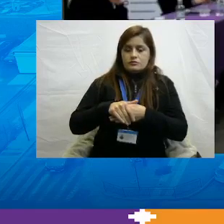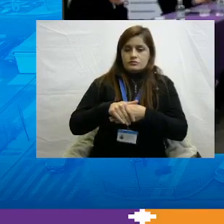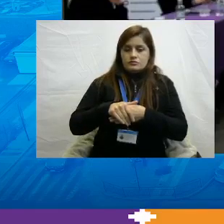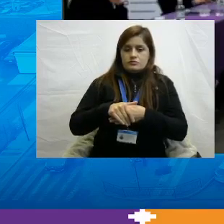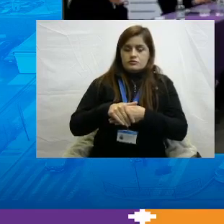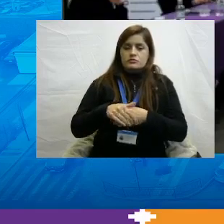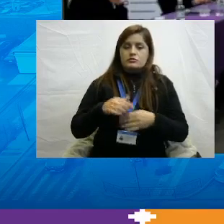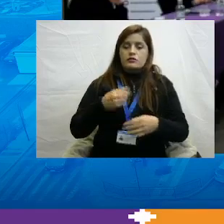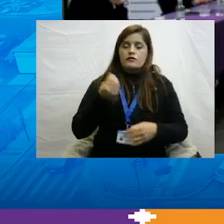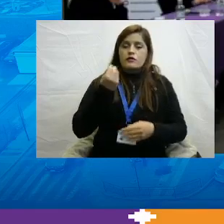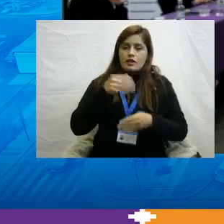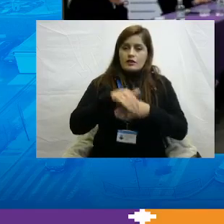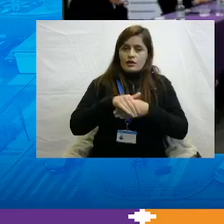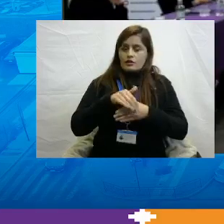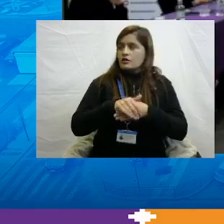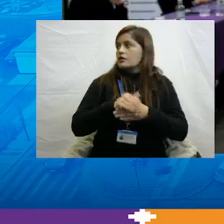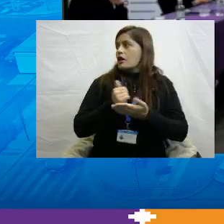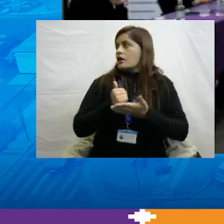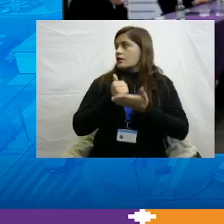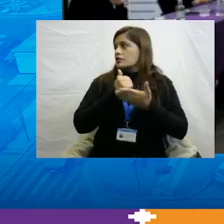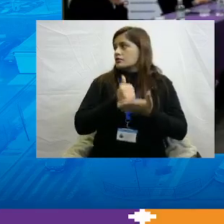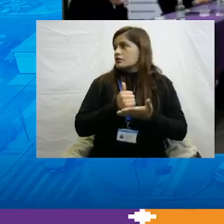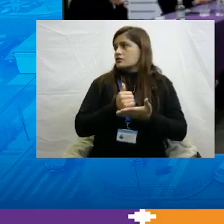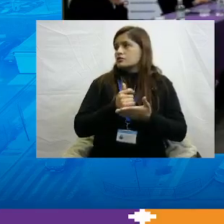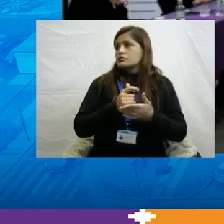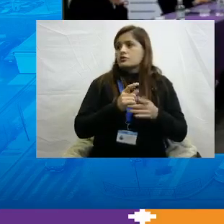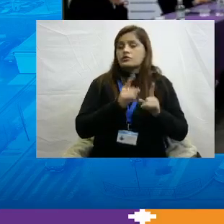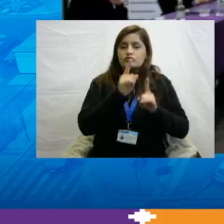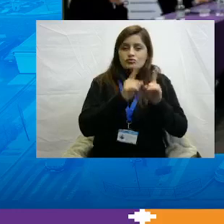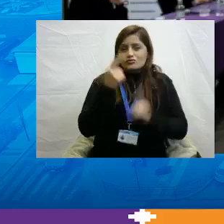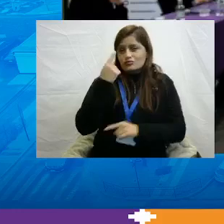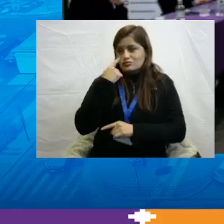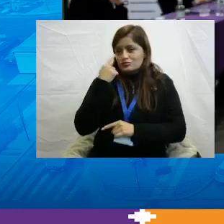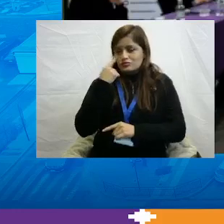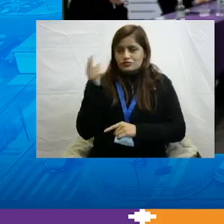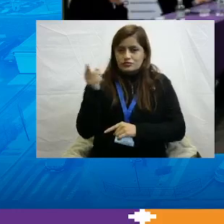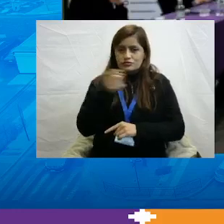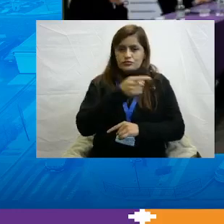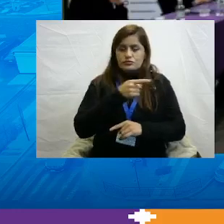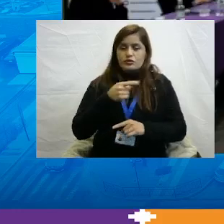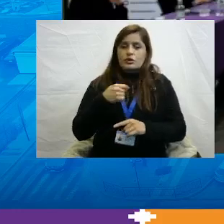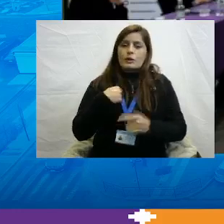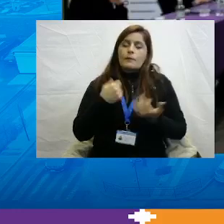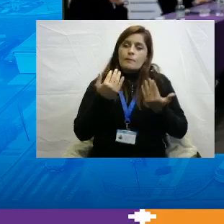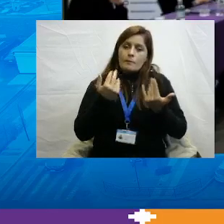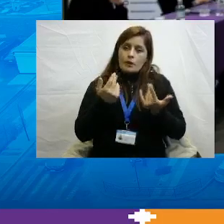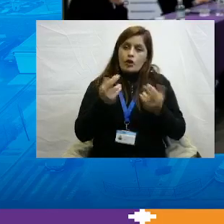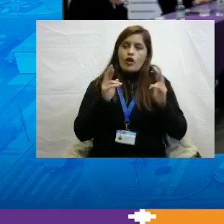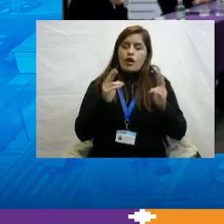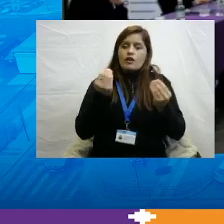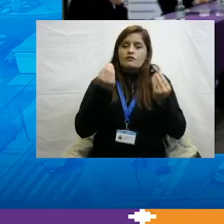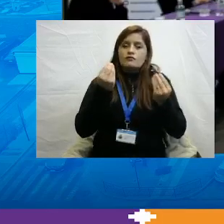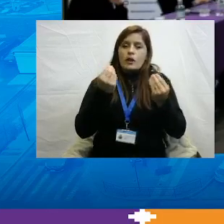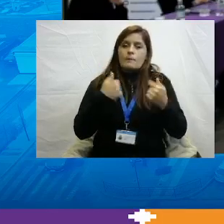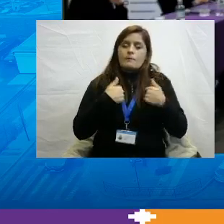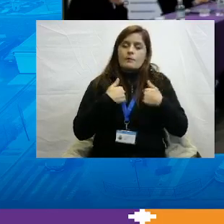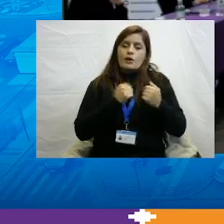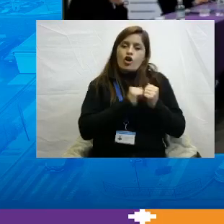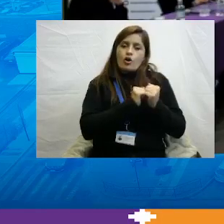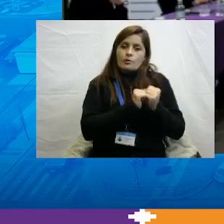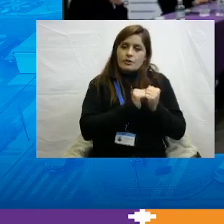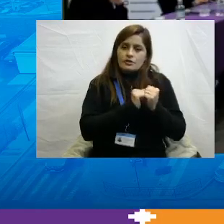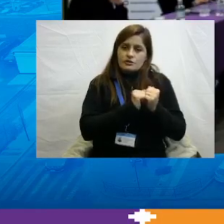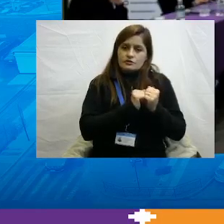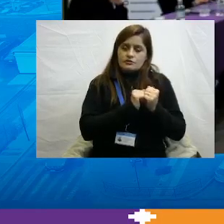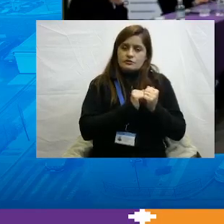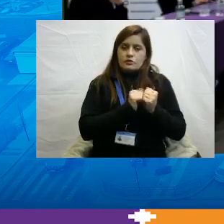señora alcaldesa, señores concejales, los conozco algunos. Espero tener una buena acogida para mi compañero, que